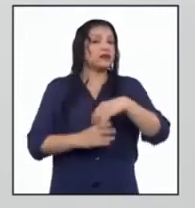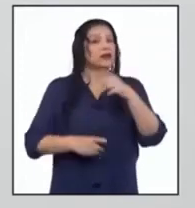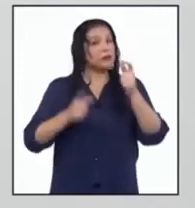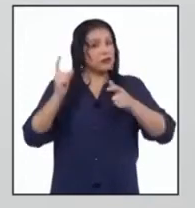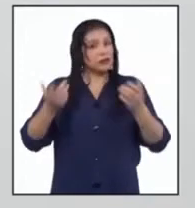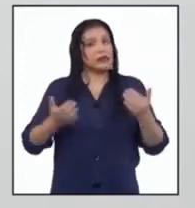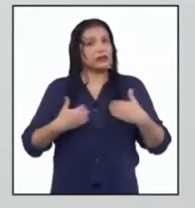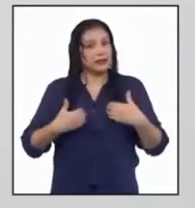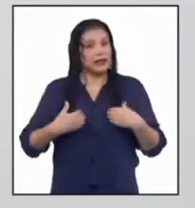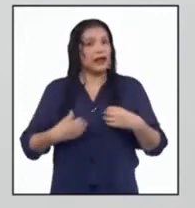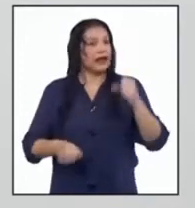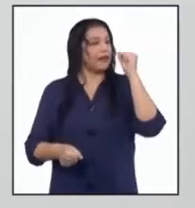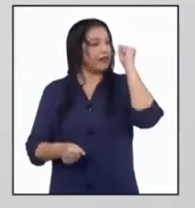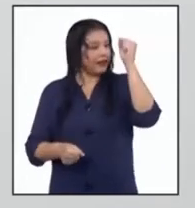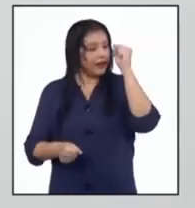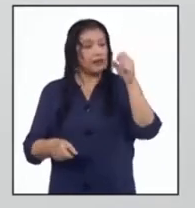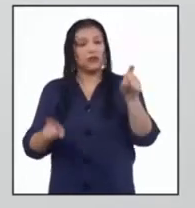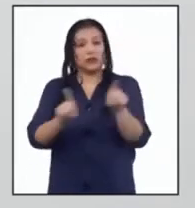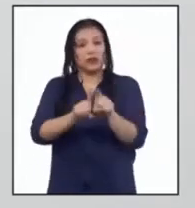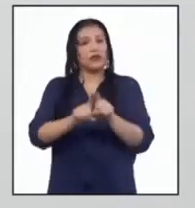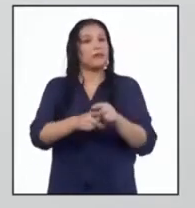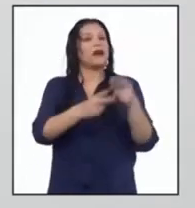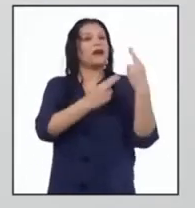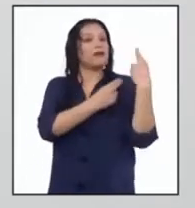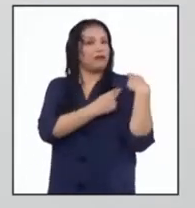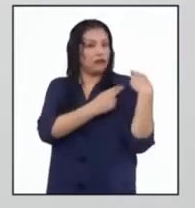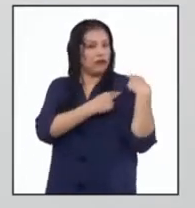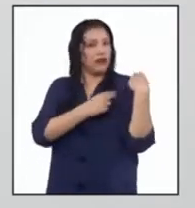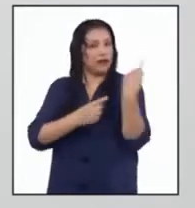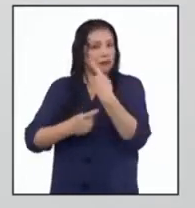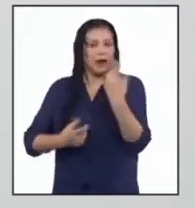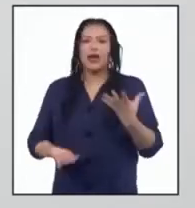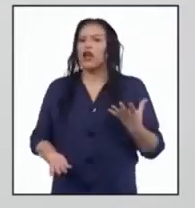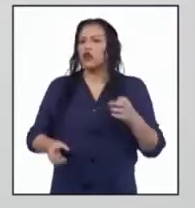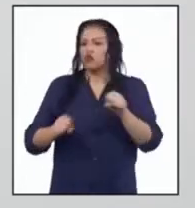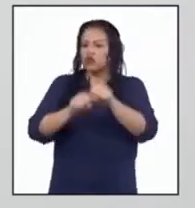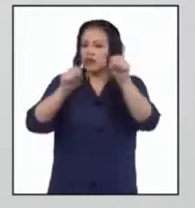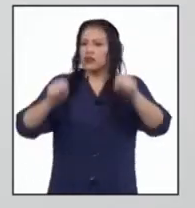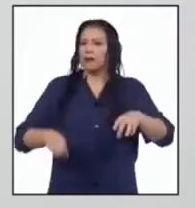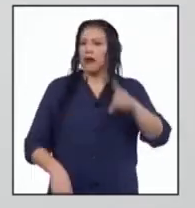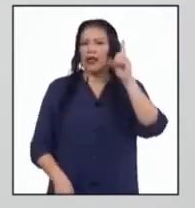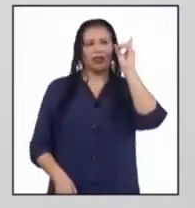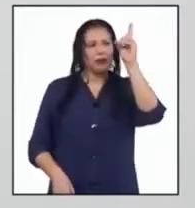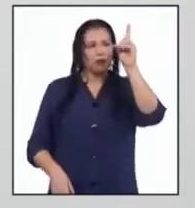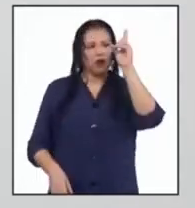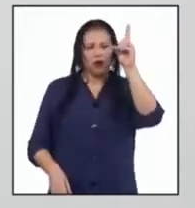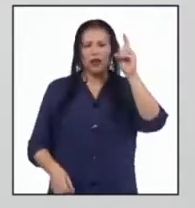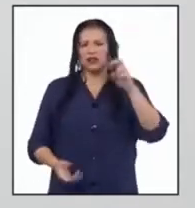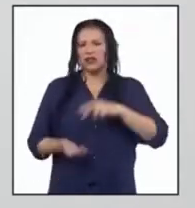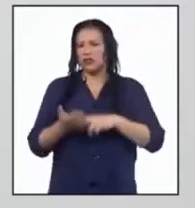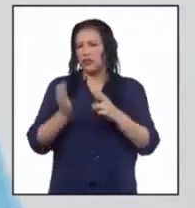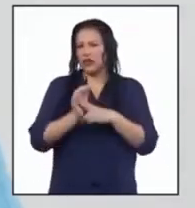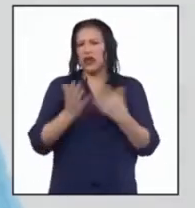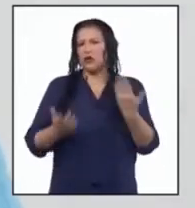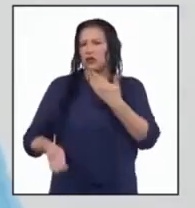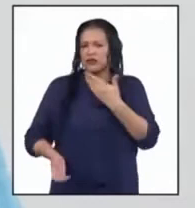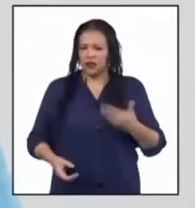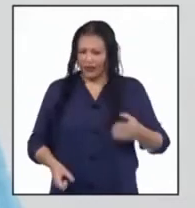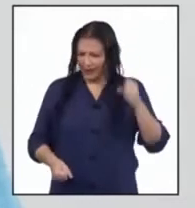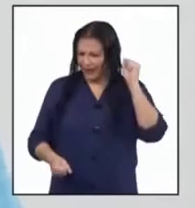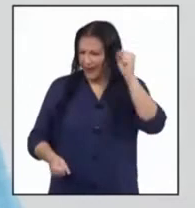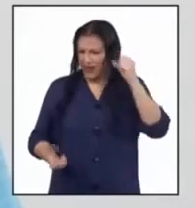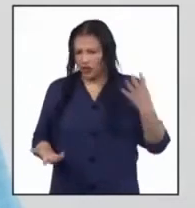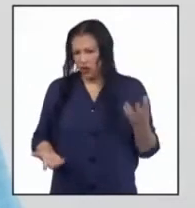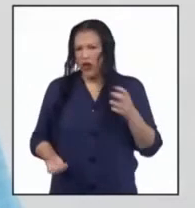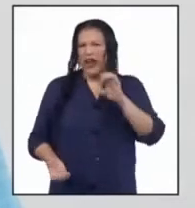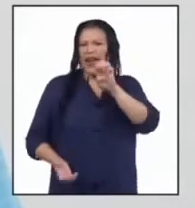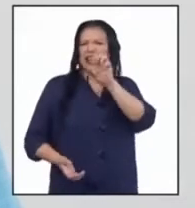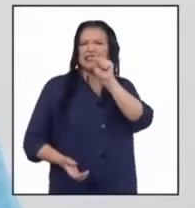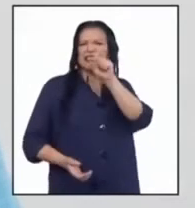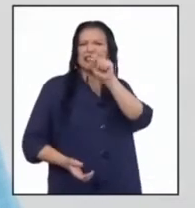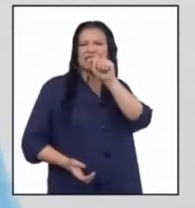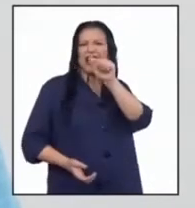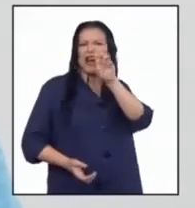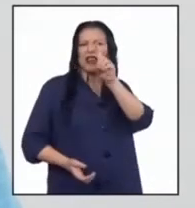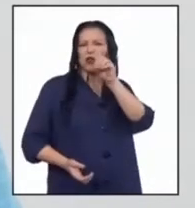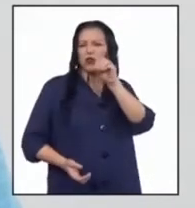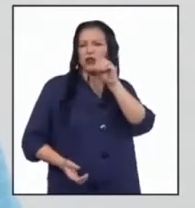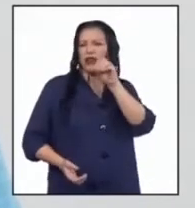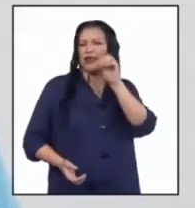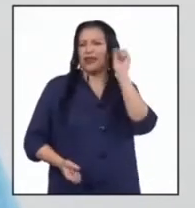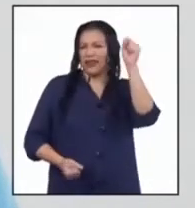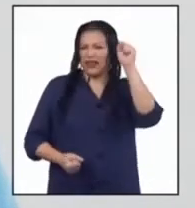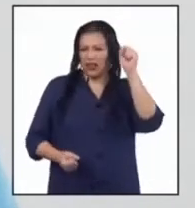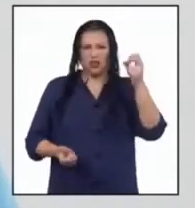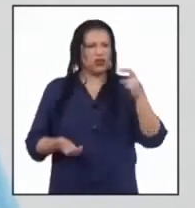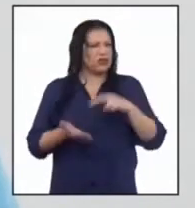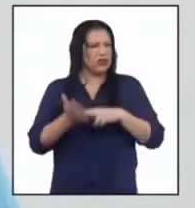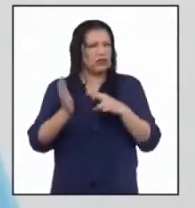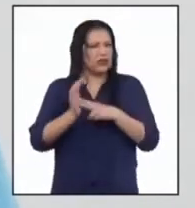generales. Y un sistema democrático se rige por el llamado Estado de Derecho. El Estado de Derecho, según